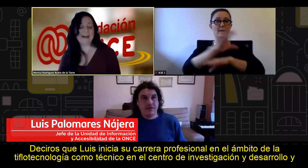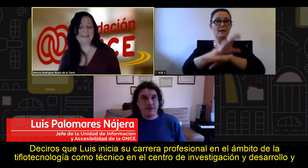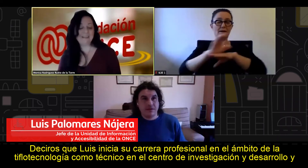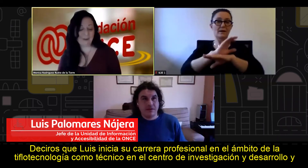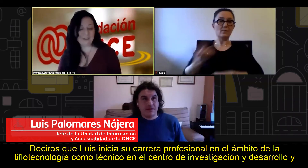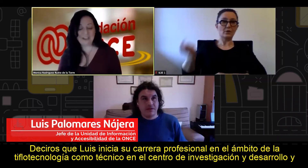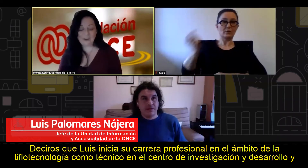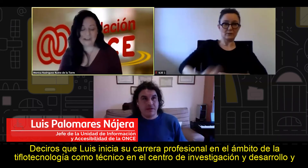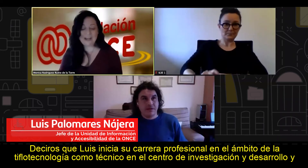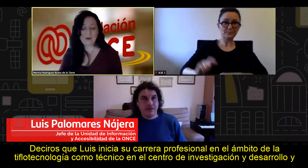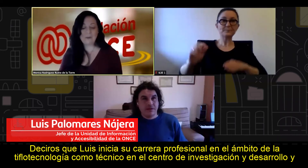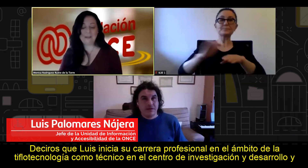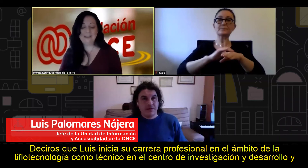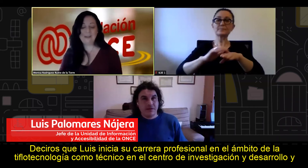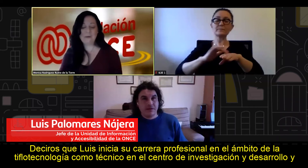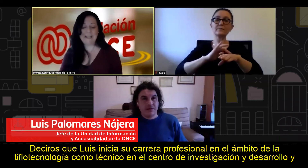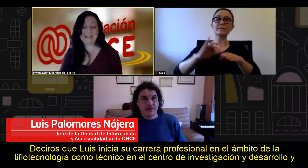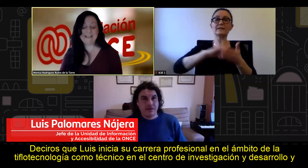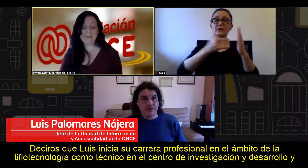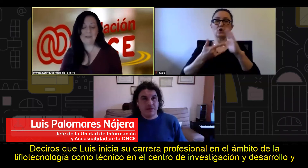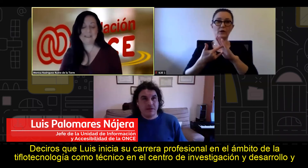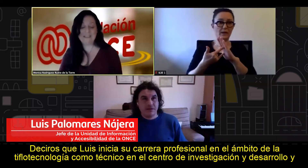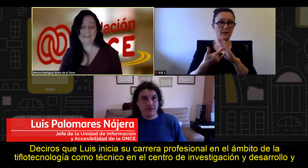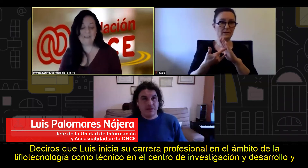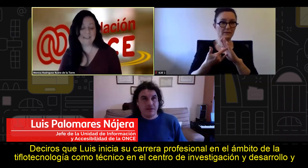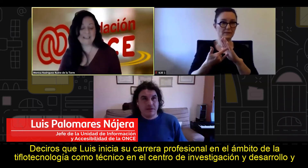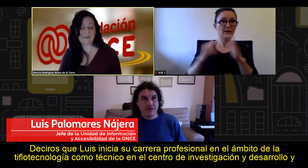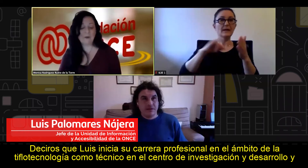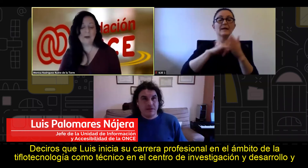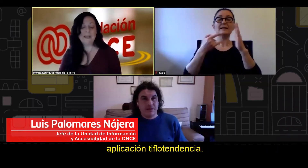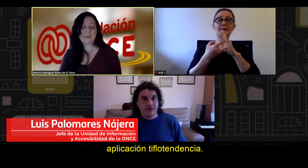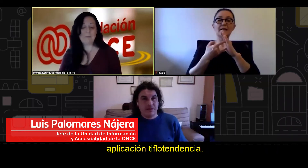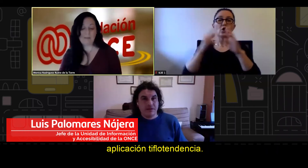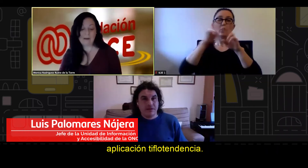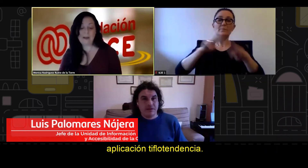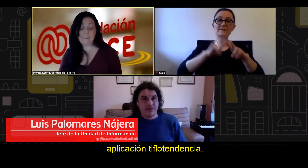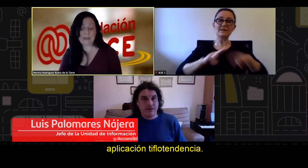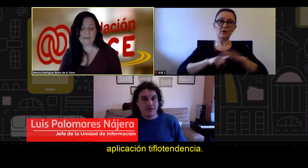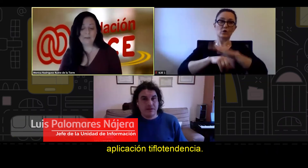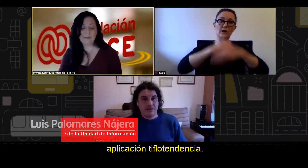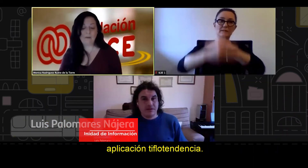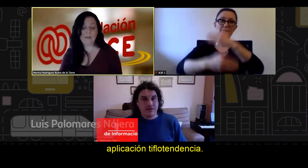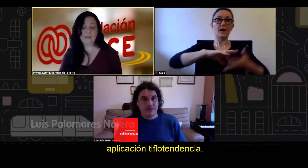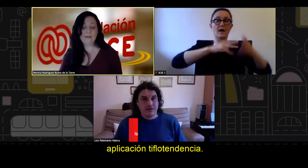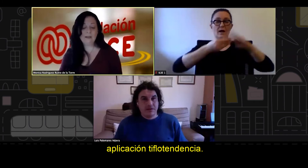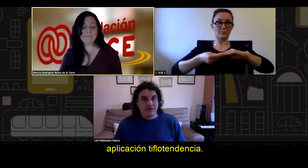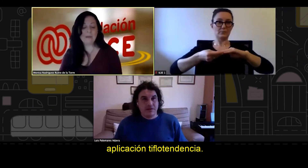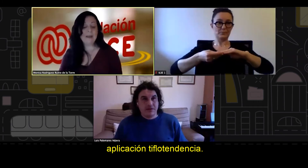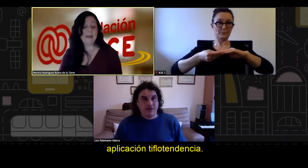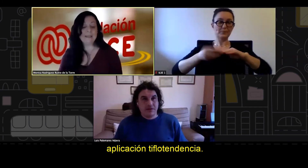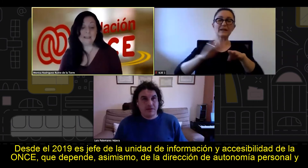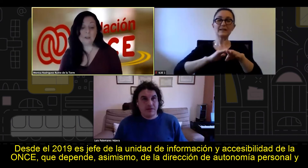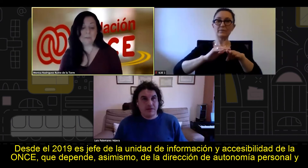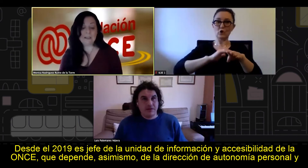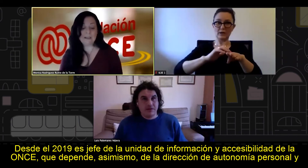la tiflotecnología como técnico en el Centro de Investigación y Desarrollo y Aplicación Tiflotécnica.